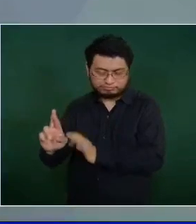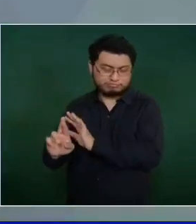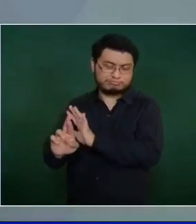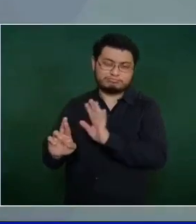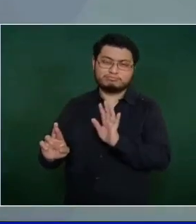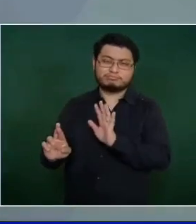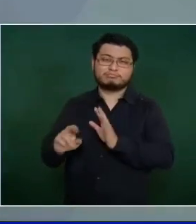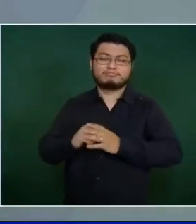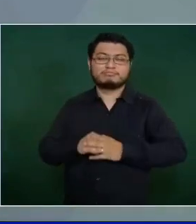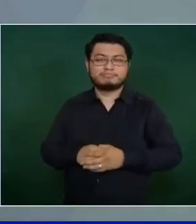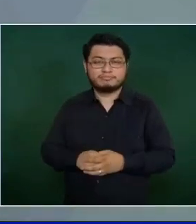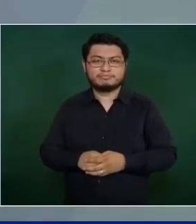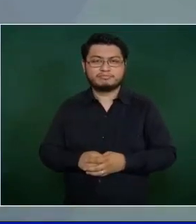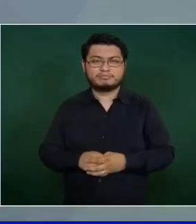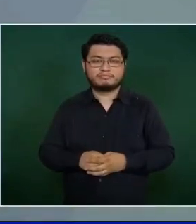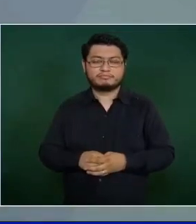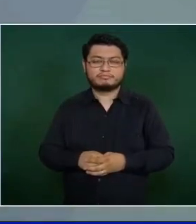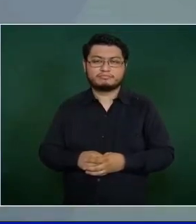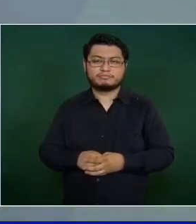los